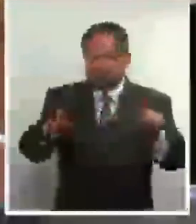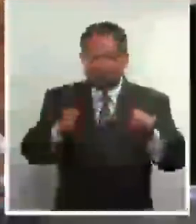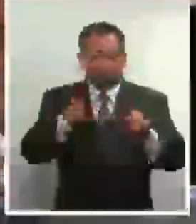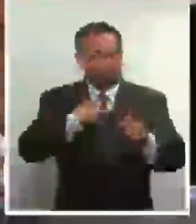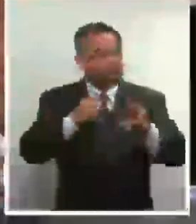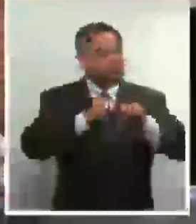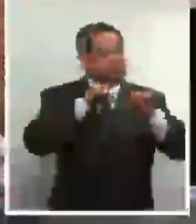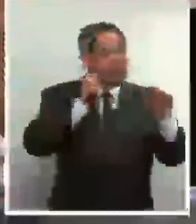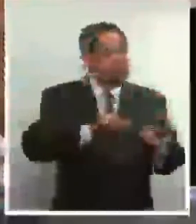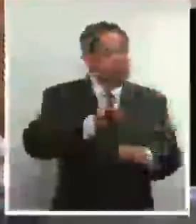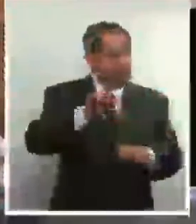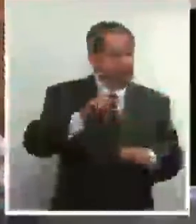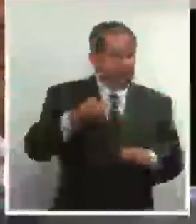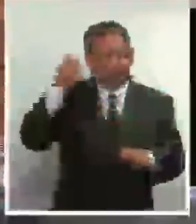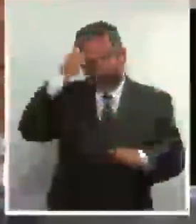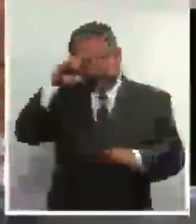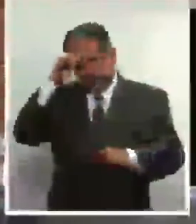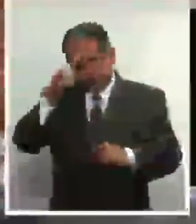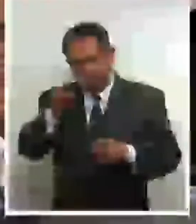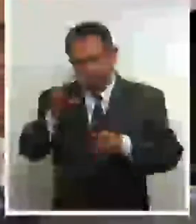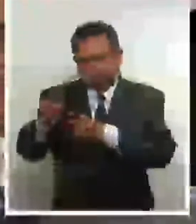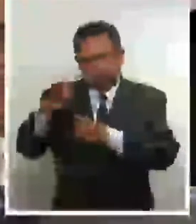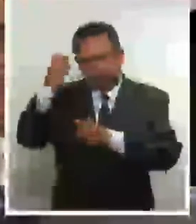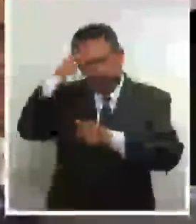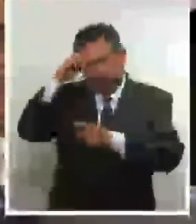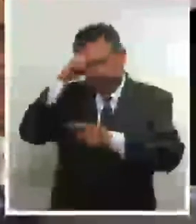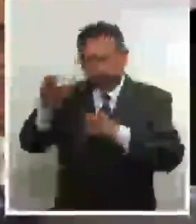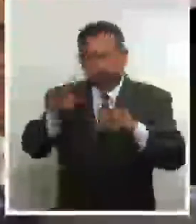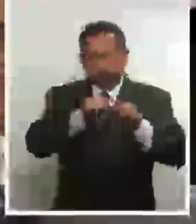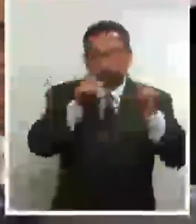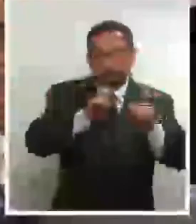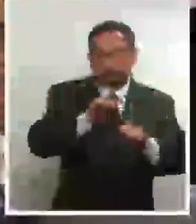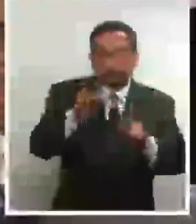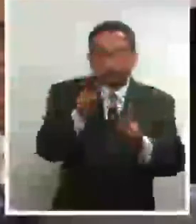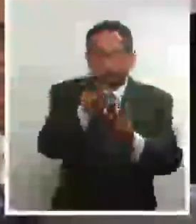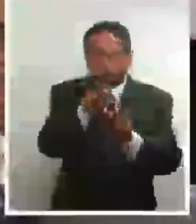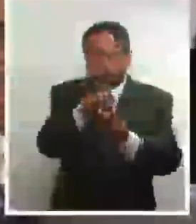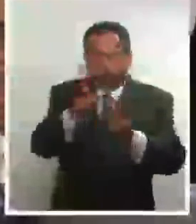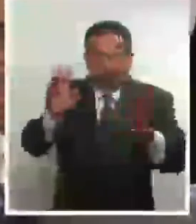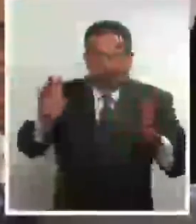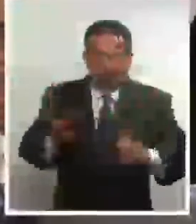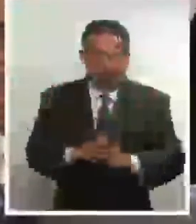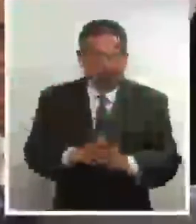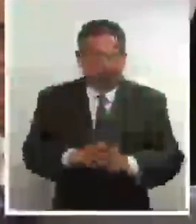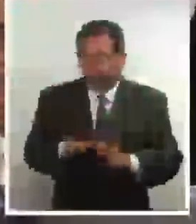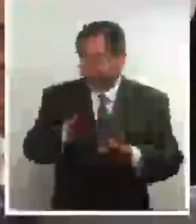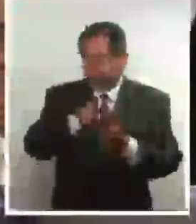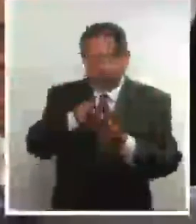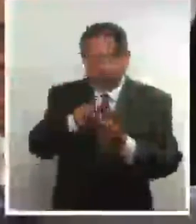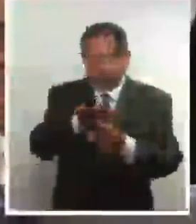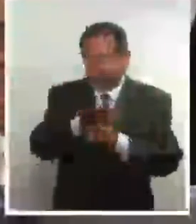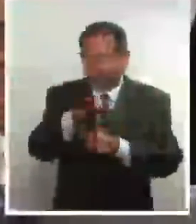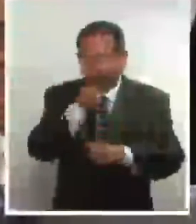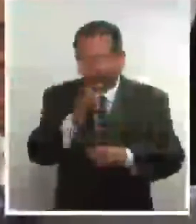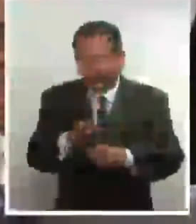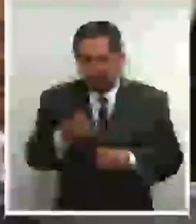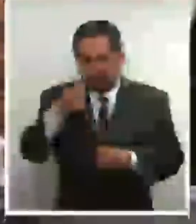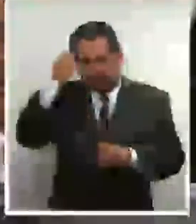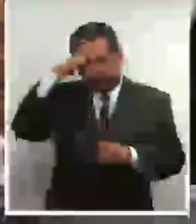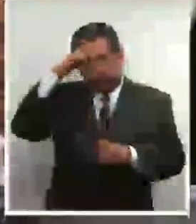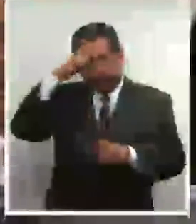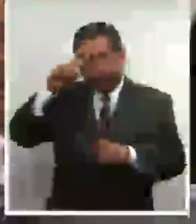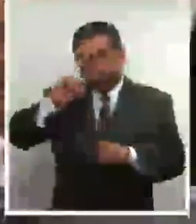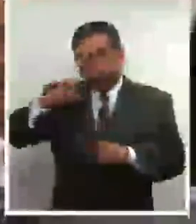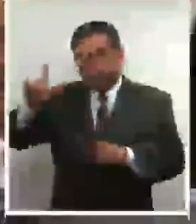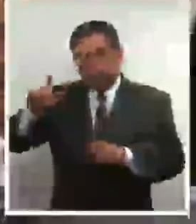título profesional que experiencia, si se va a ir por experiencia o por título profesional. Eso es la que decidan, pero experiencia